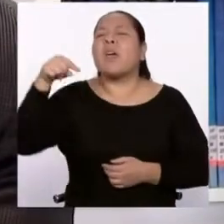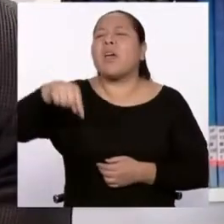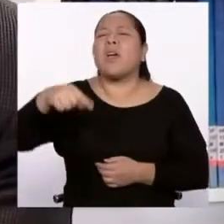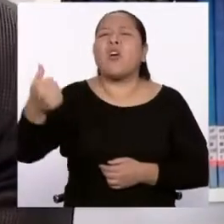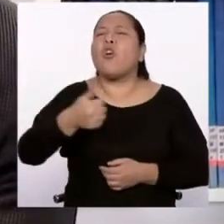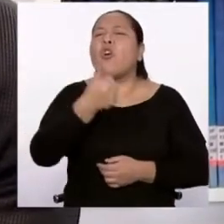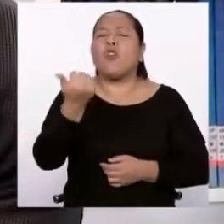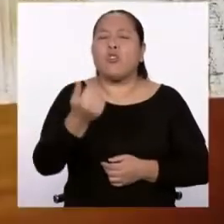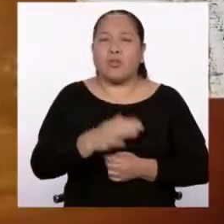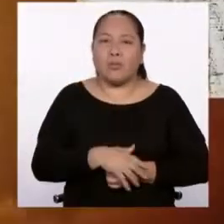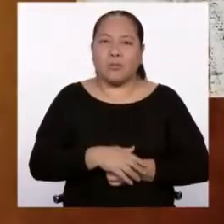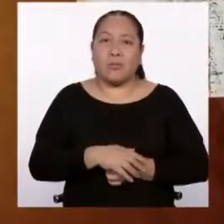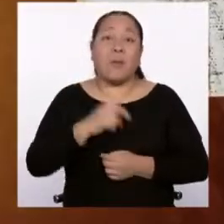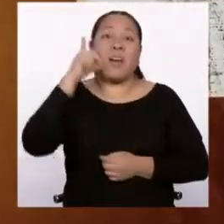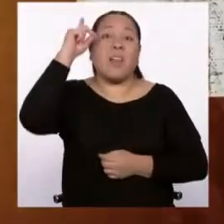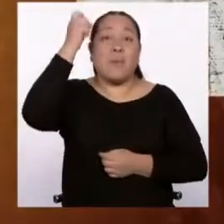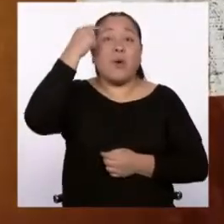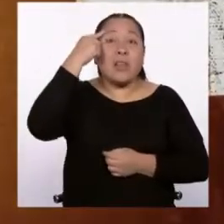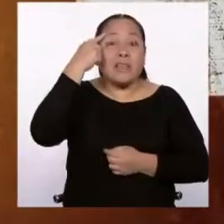la economía.